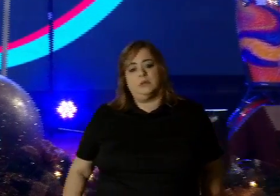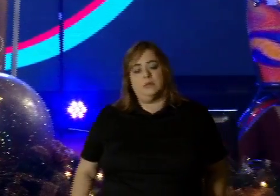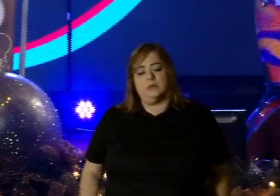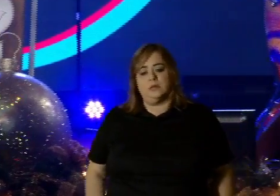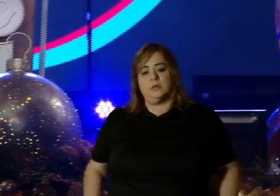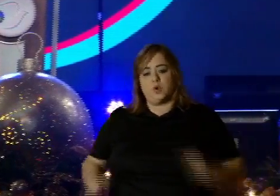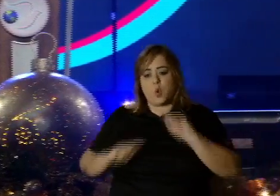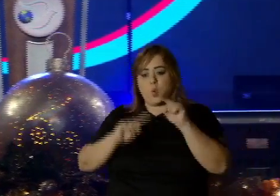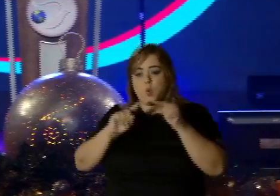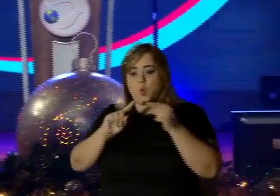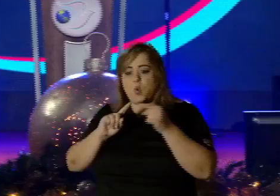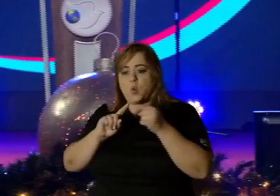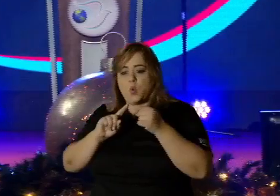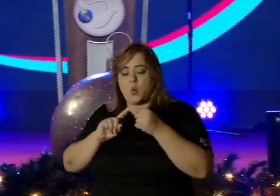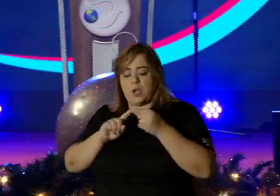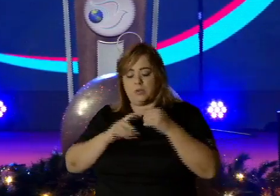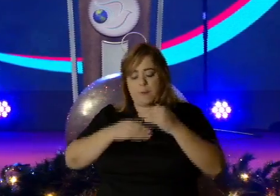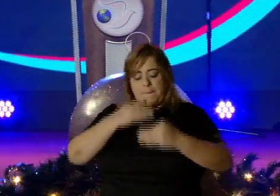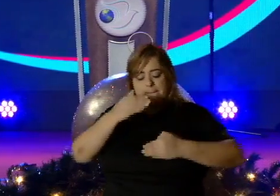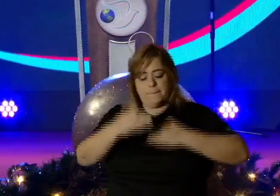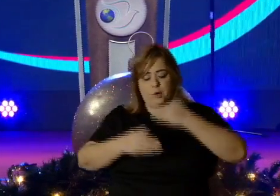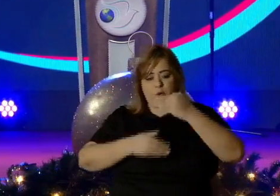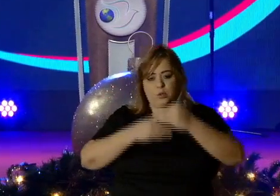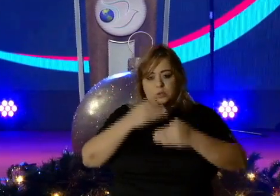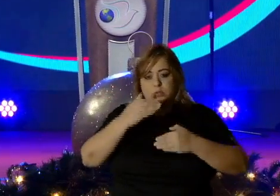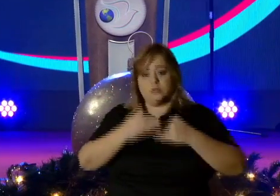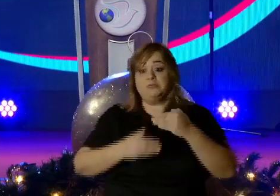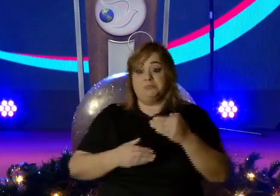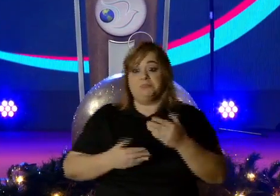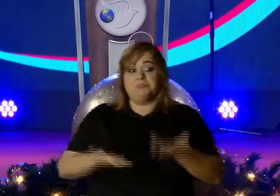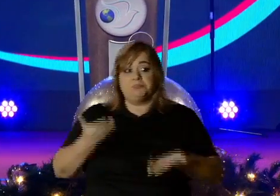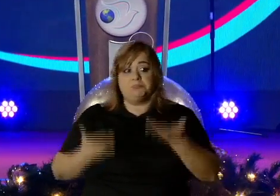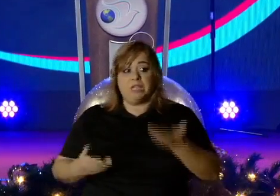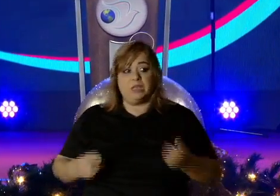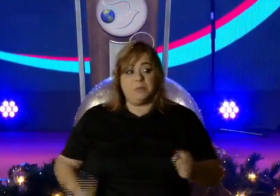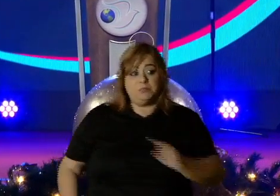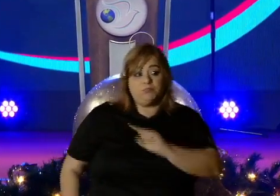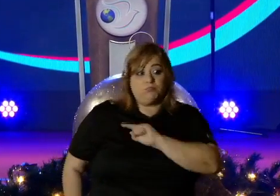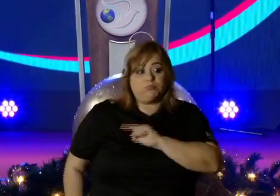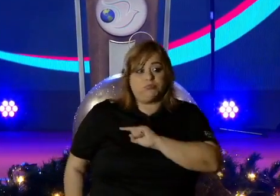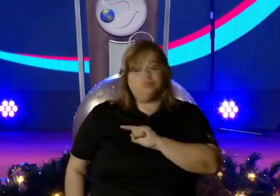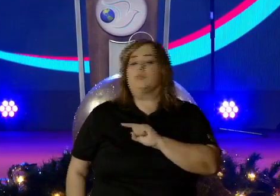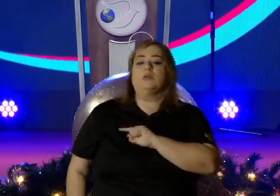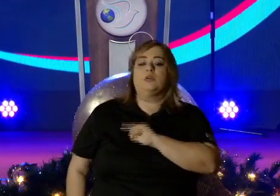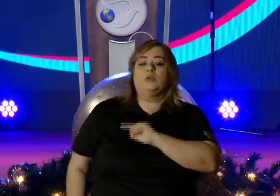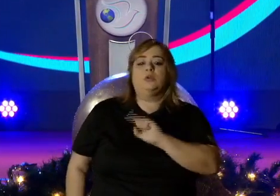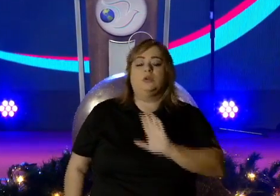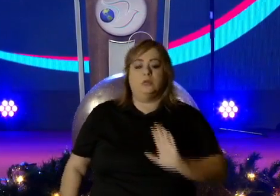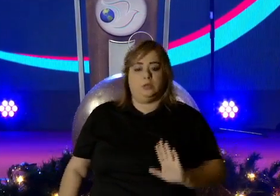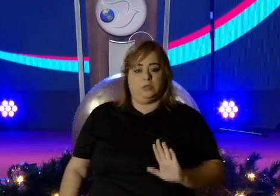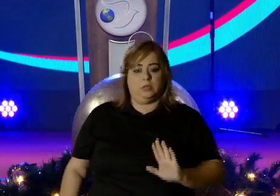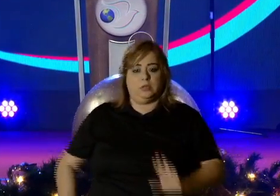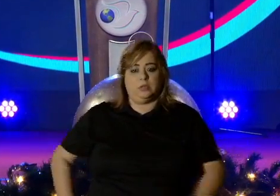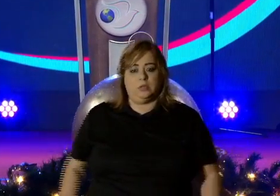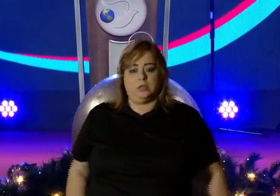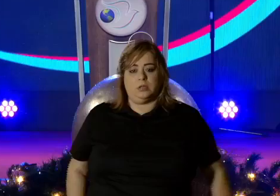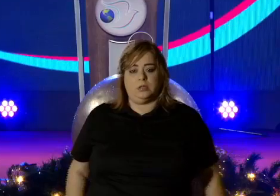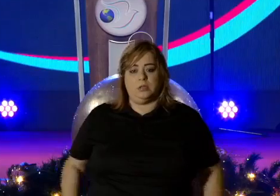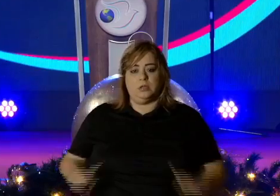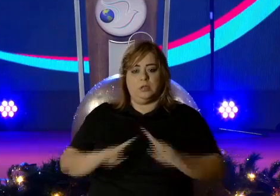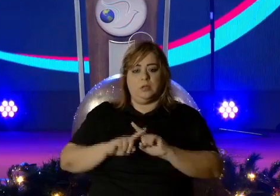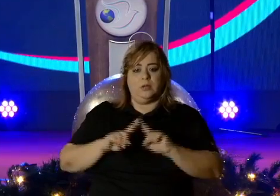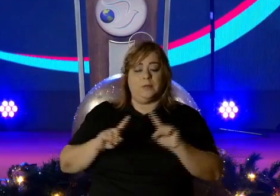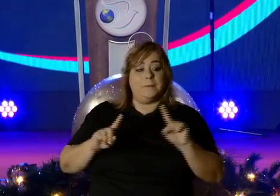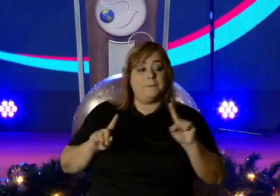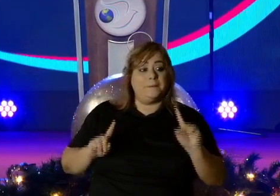Cuando pases por el fuego, da susto, hermano. Y casi nunca digo estas cosas, pero fue bien